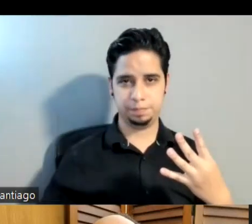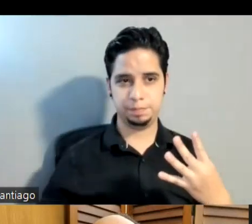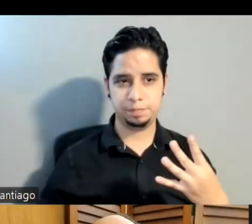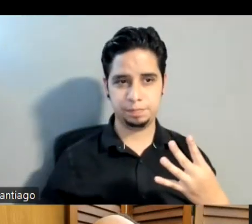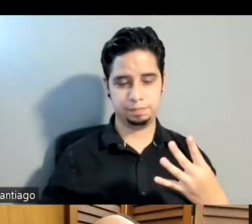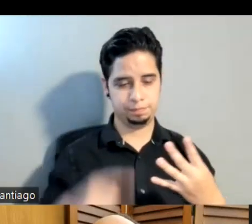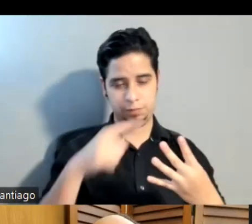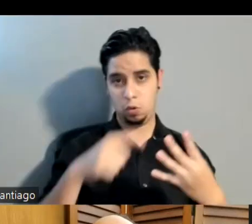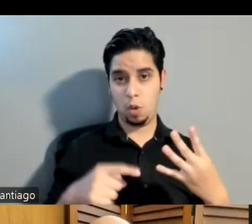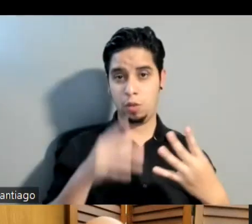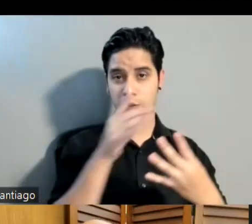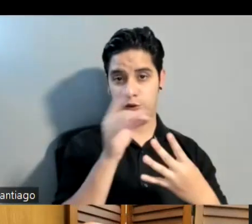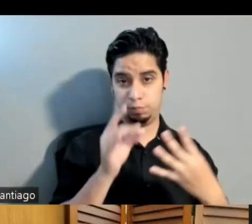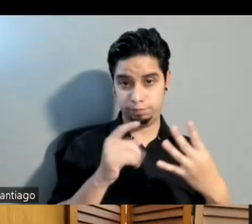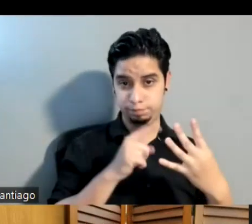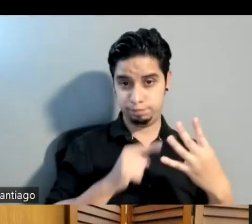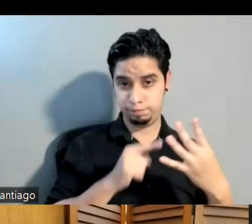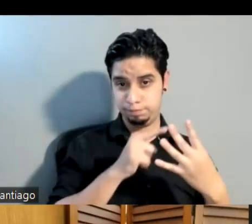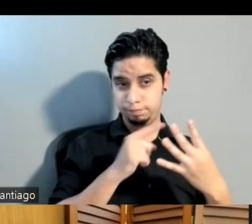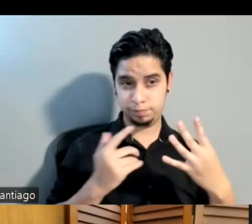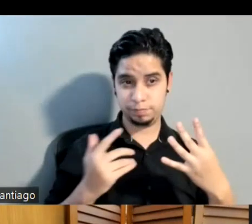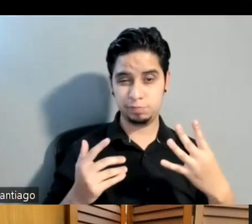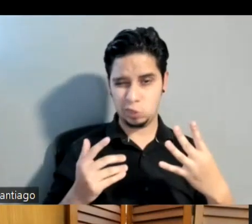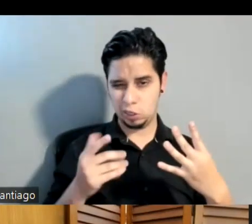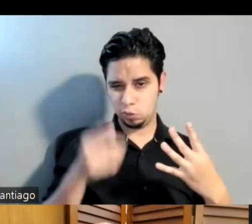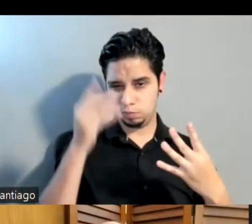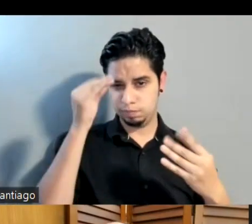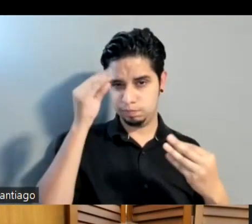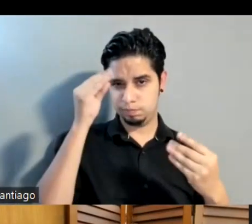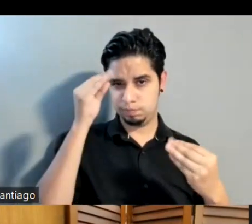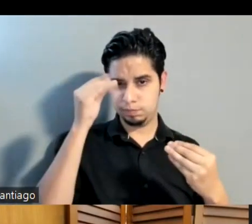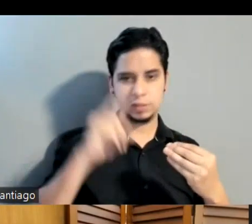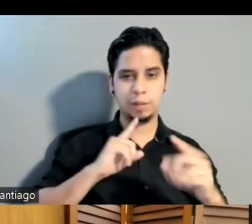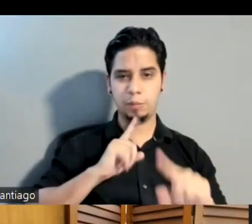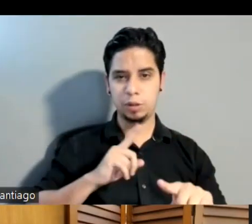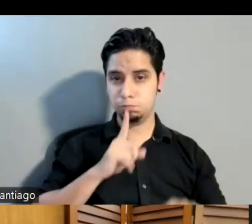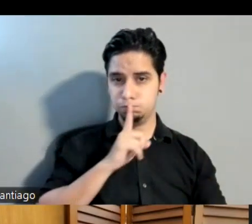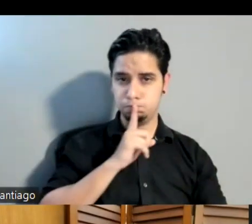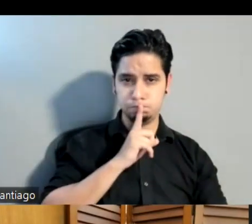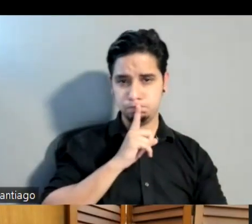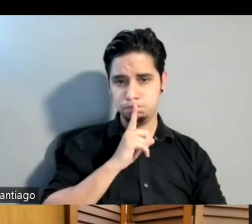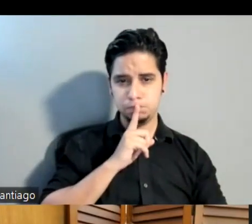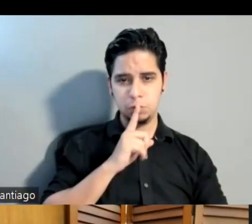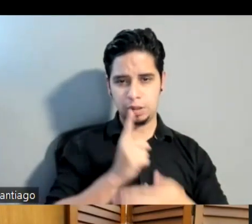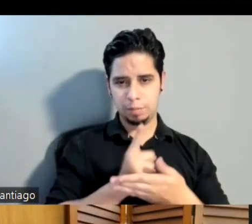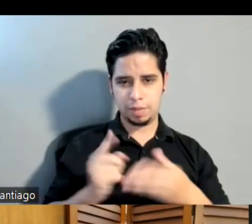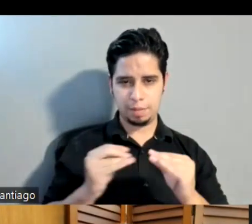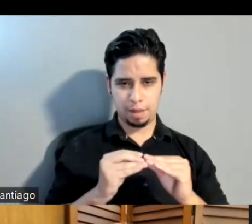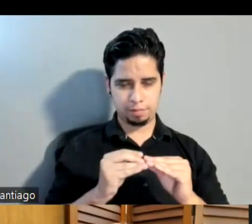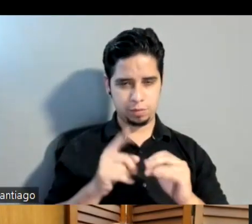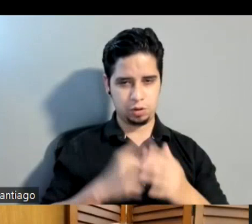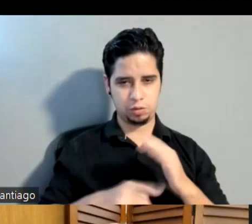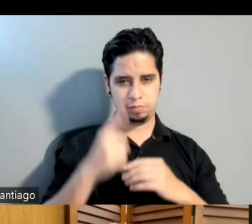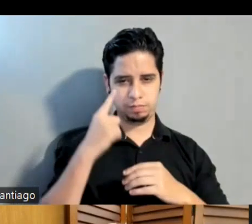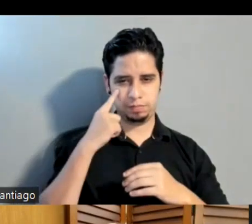Esas son las cuatro opciones. ¿Qué tú crees, Jorge? No voy a decir la contestación todavía, porque la voy a dejar una semanita más.